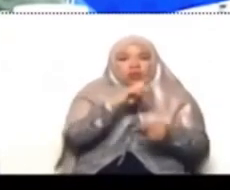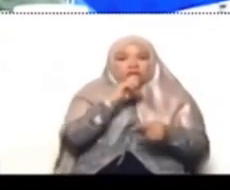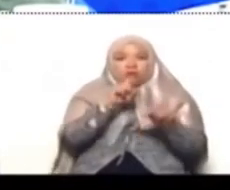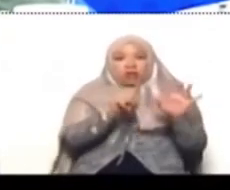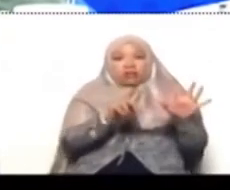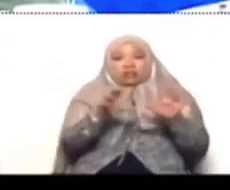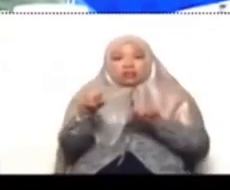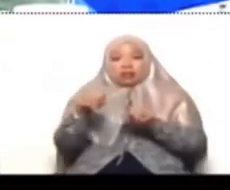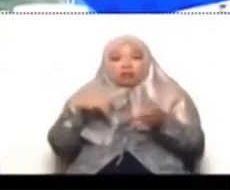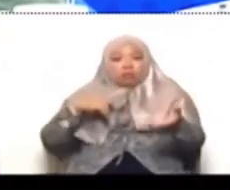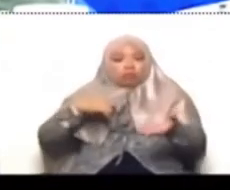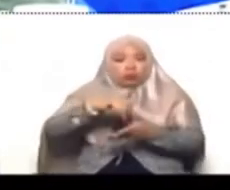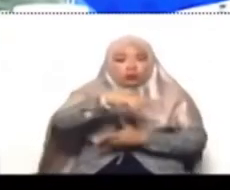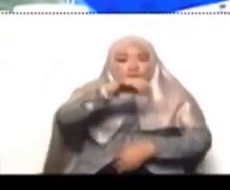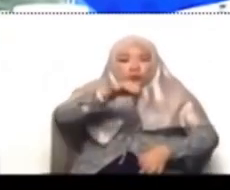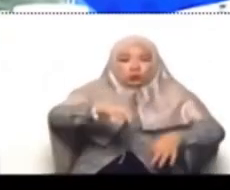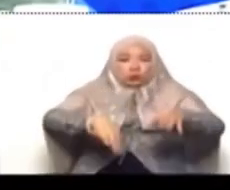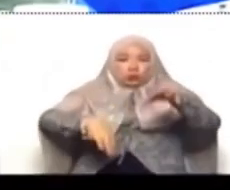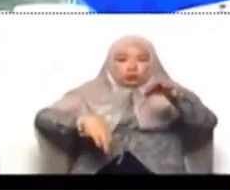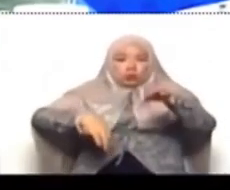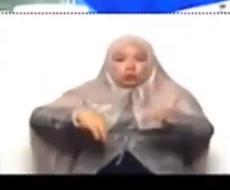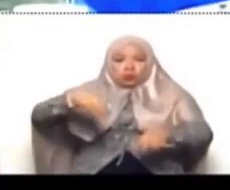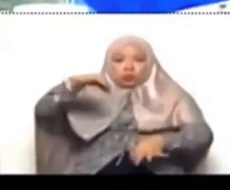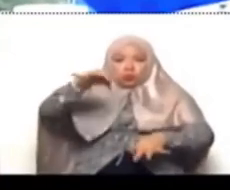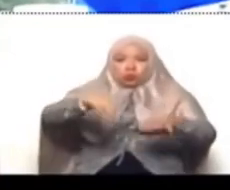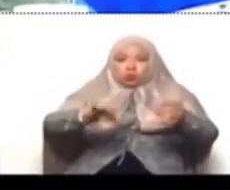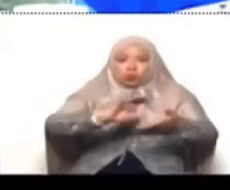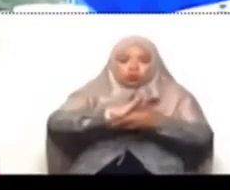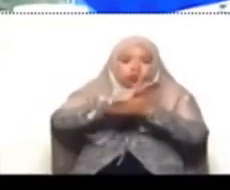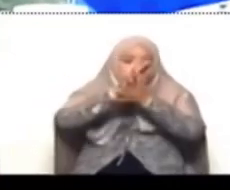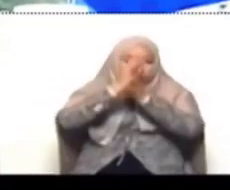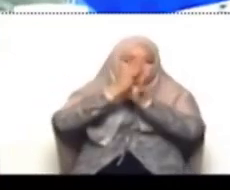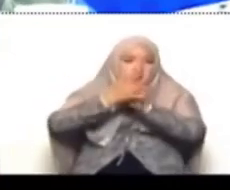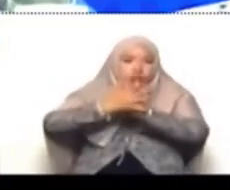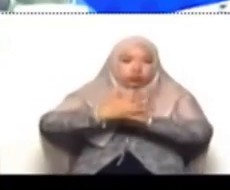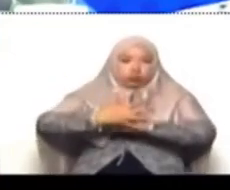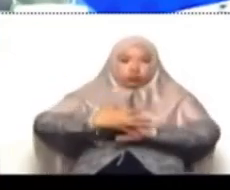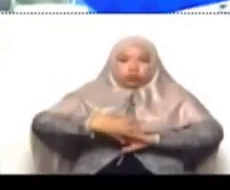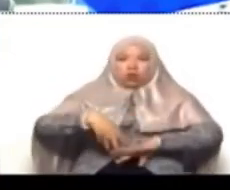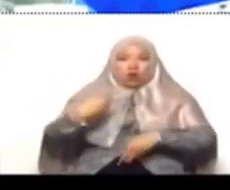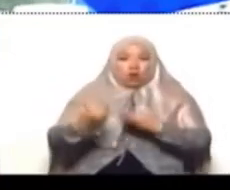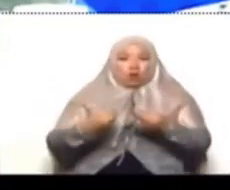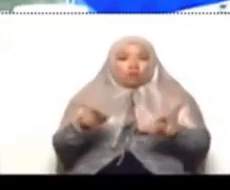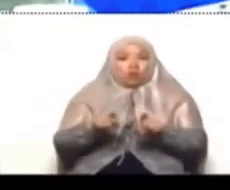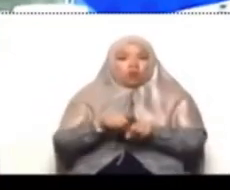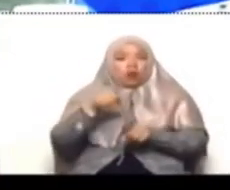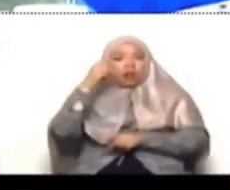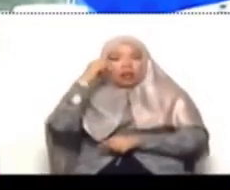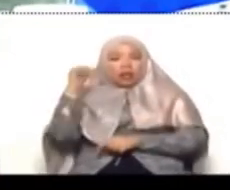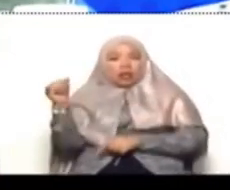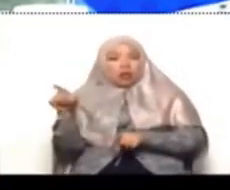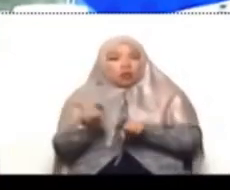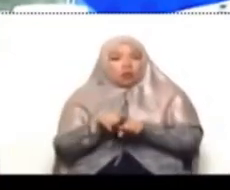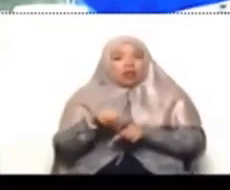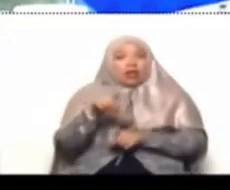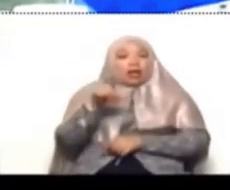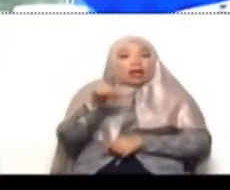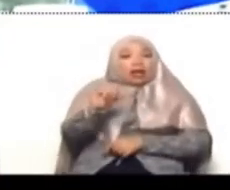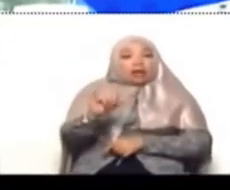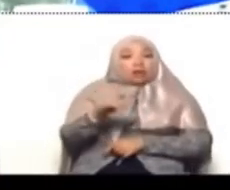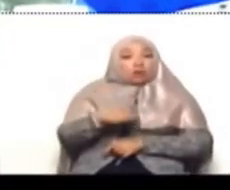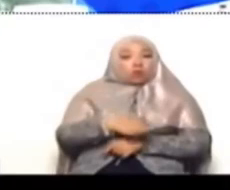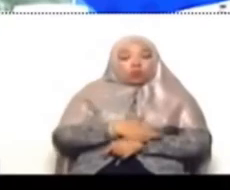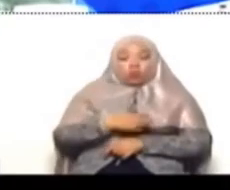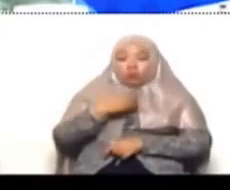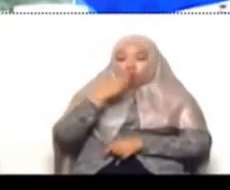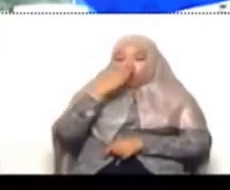60.000 bombardeos sobre Libia, la destrucción de Libia. ¿Y cómo está Haití? ¿Y cómo está Libia? Así